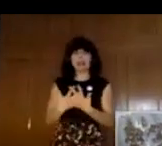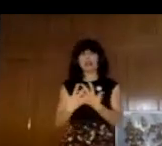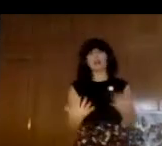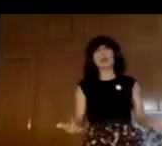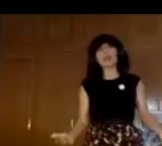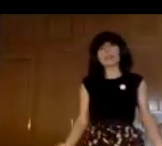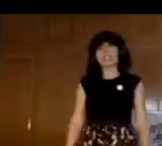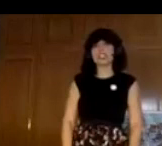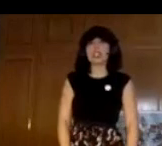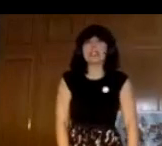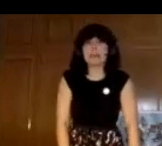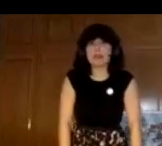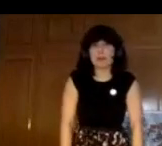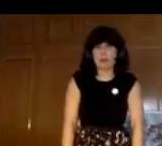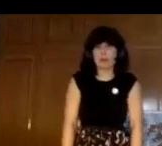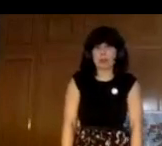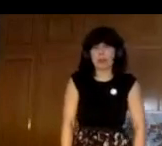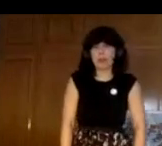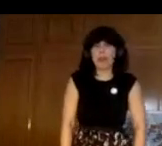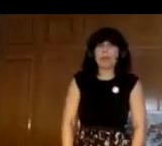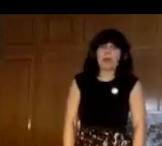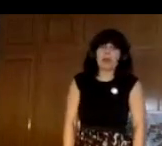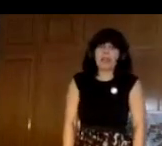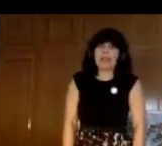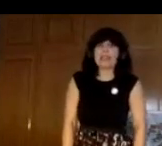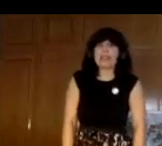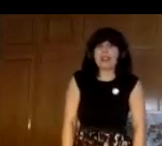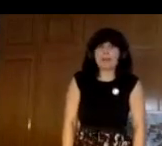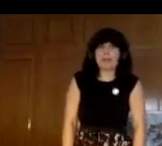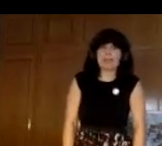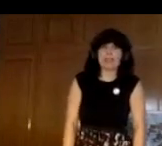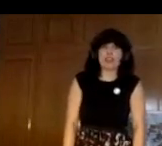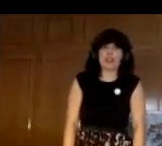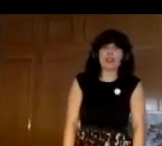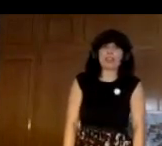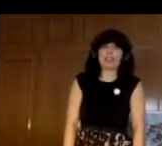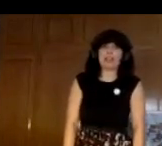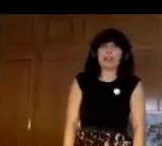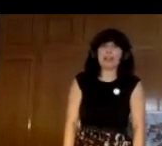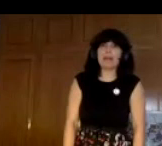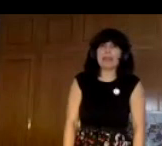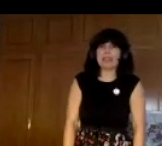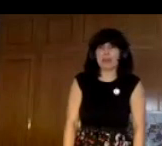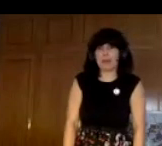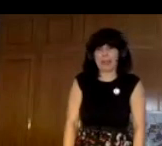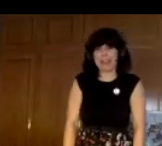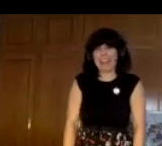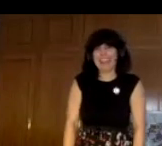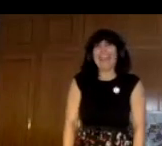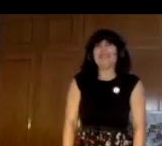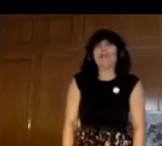a construir nuestras historias del mejor modo posible. Bueno, esta ha sido la presentación de nuevas narrativas más rápida que he hecho en mi